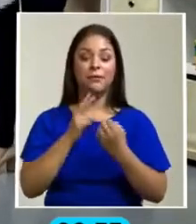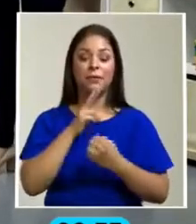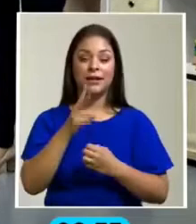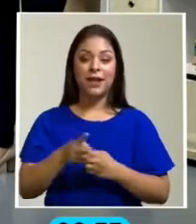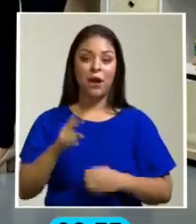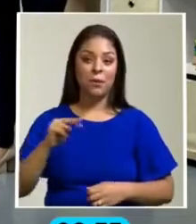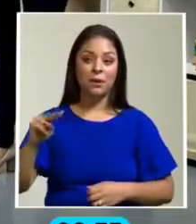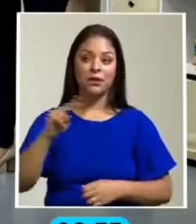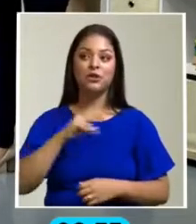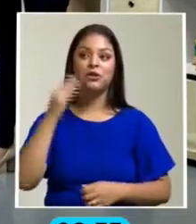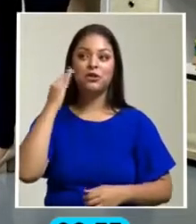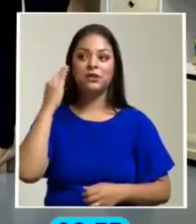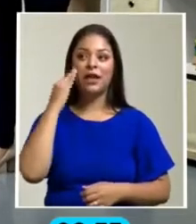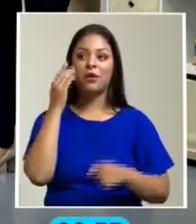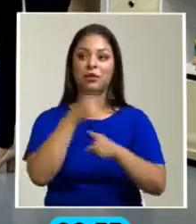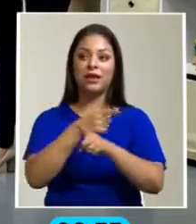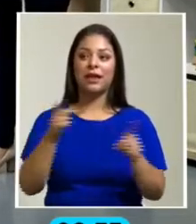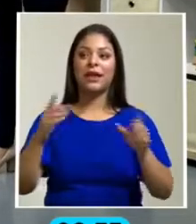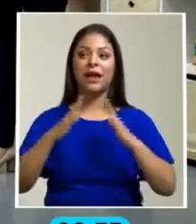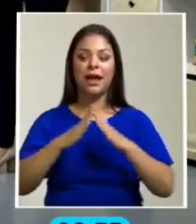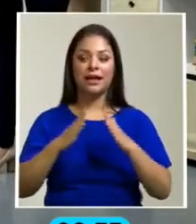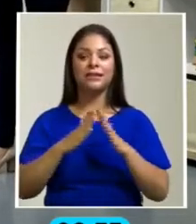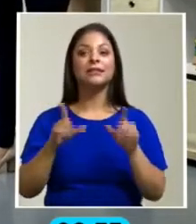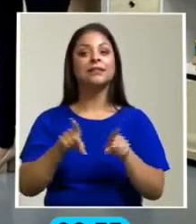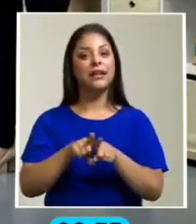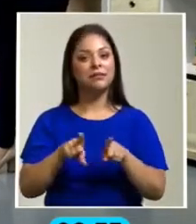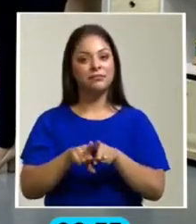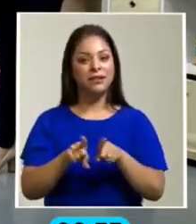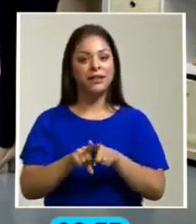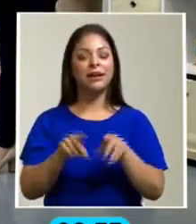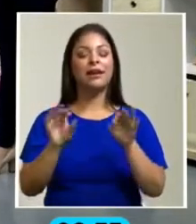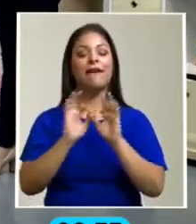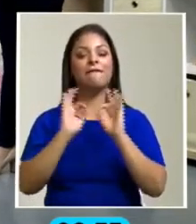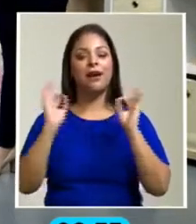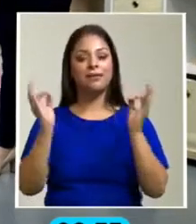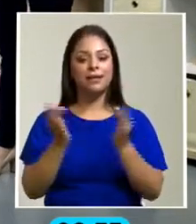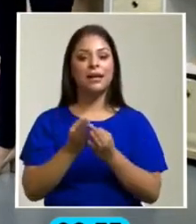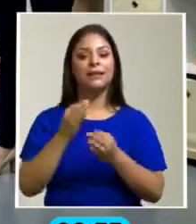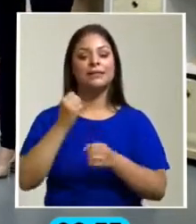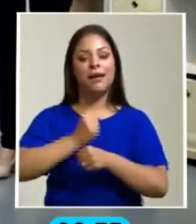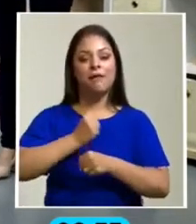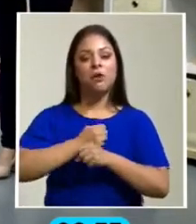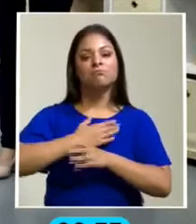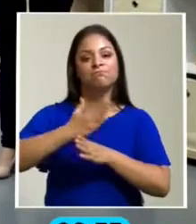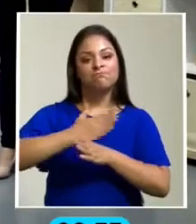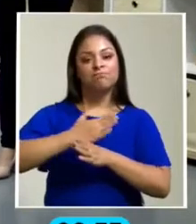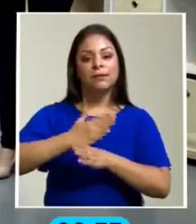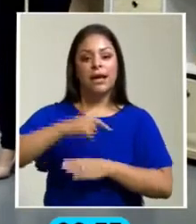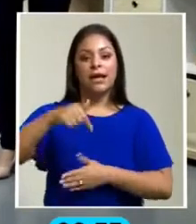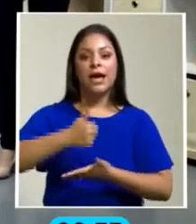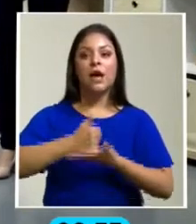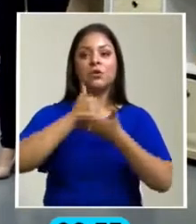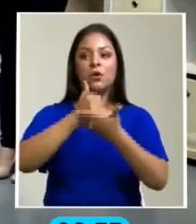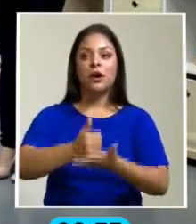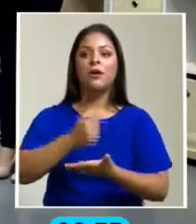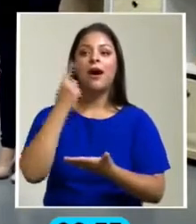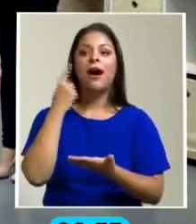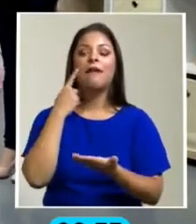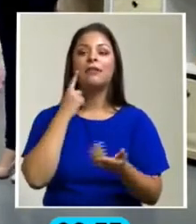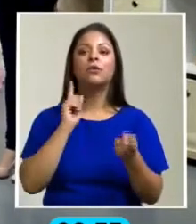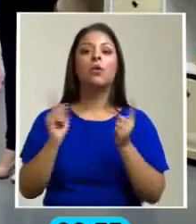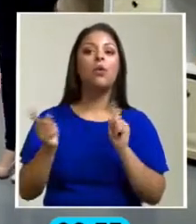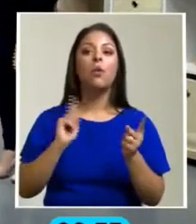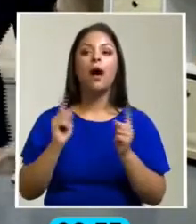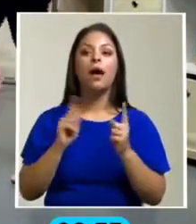yo sé que también las familias cuando hacen ese trabajo colaborativo, porque todas estamos aquí ayudando para ver qué es lo que nos tienen entonces Ángel